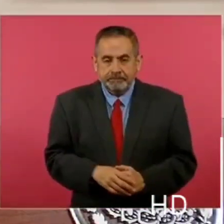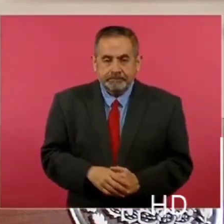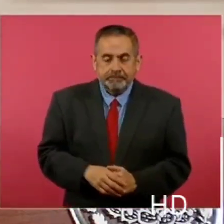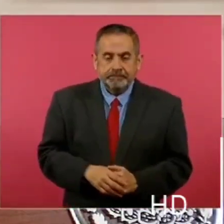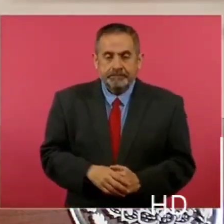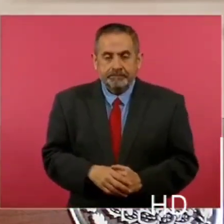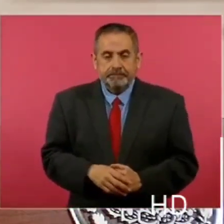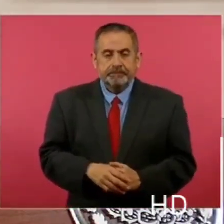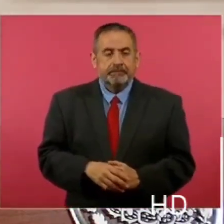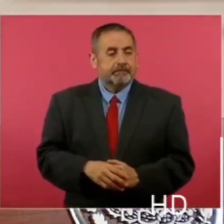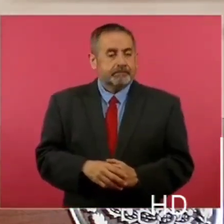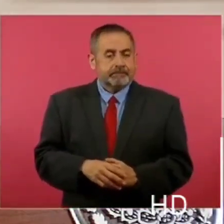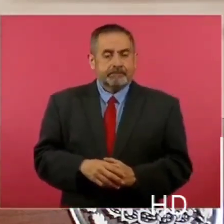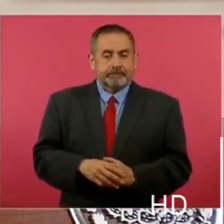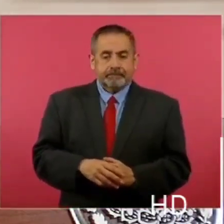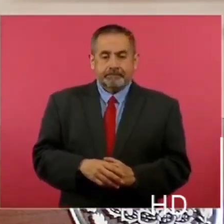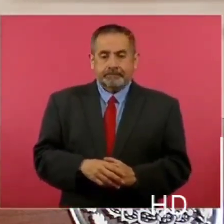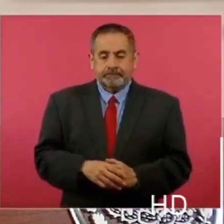el pueblo